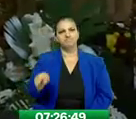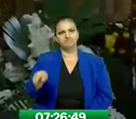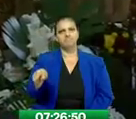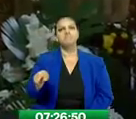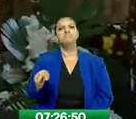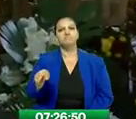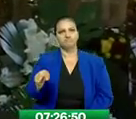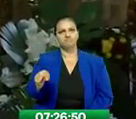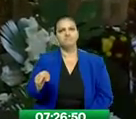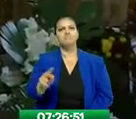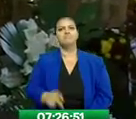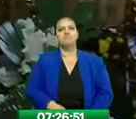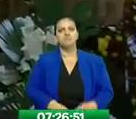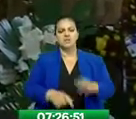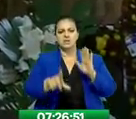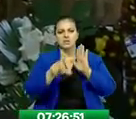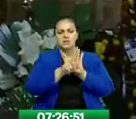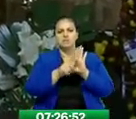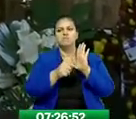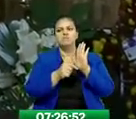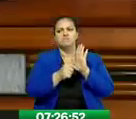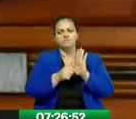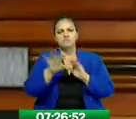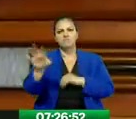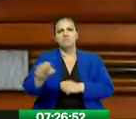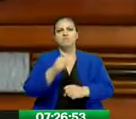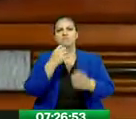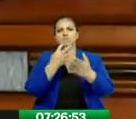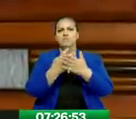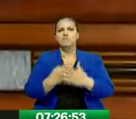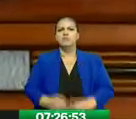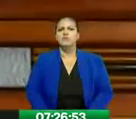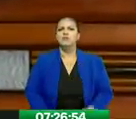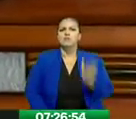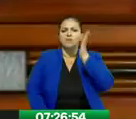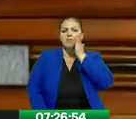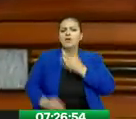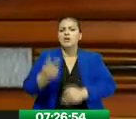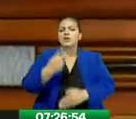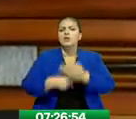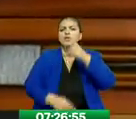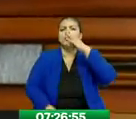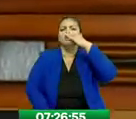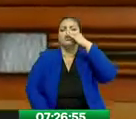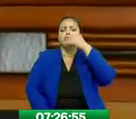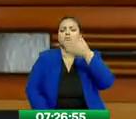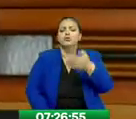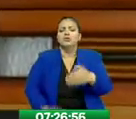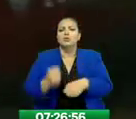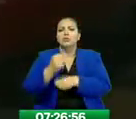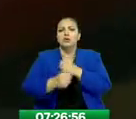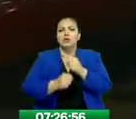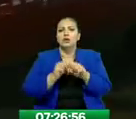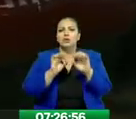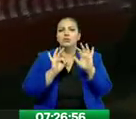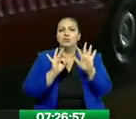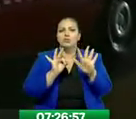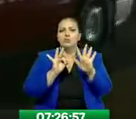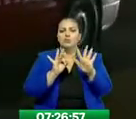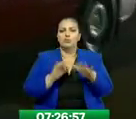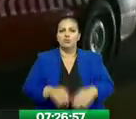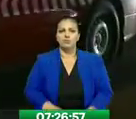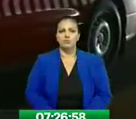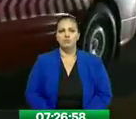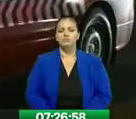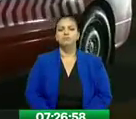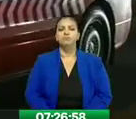La mujer deja un niño de 8 años en orfandad, quien está bajo el cuidado de la familia materna. El sujeto fue dado de